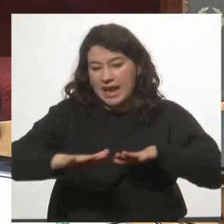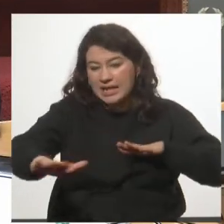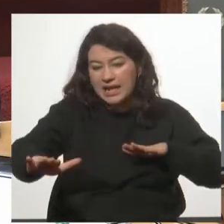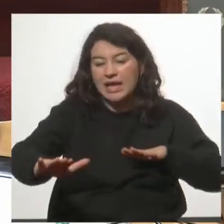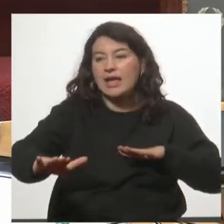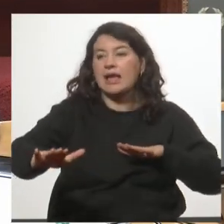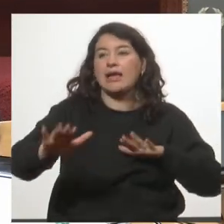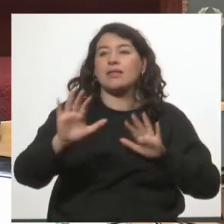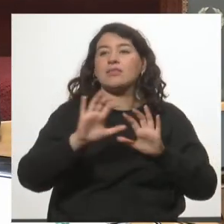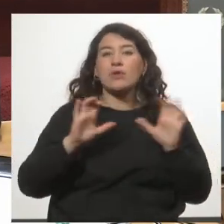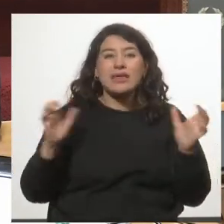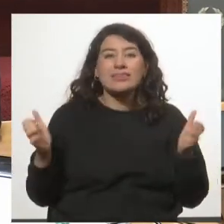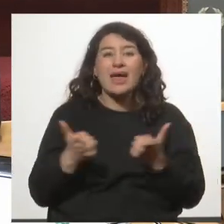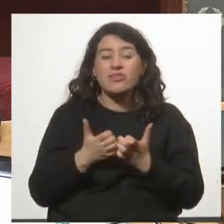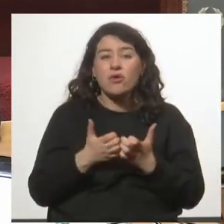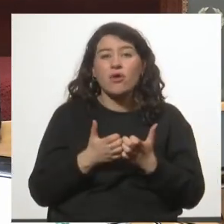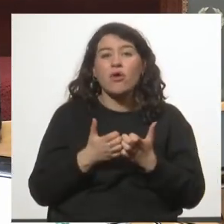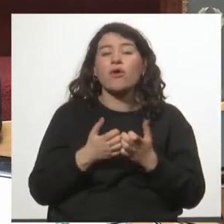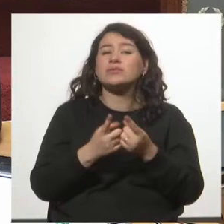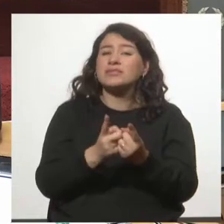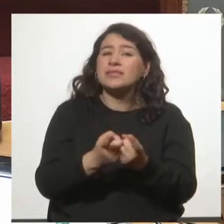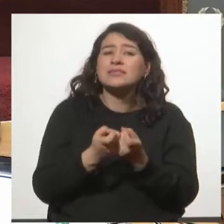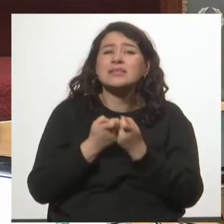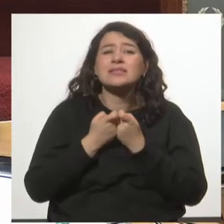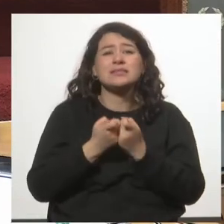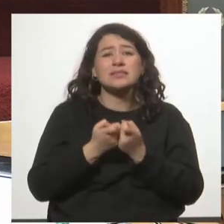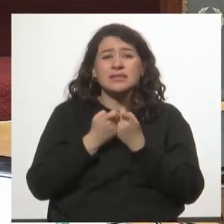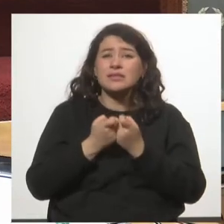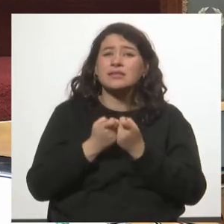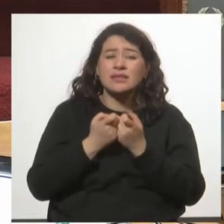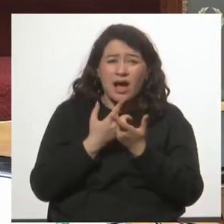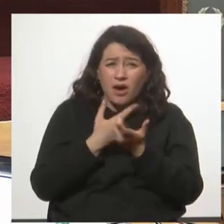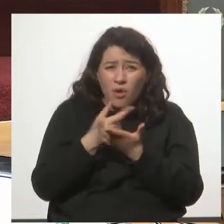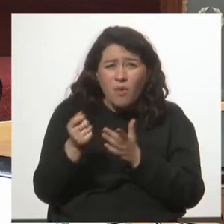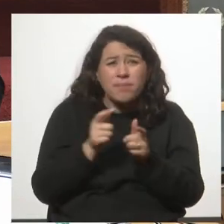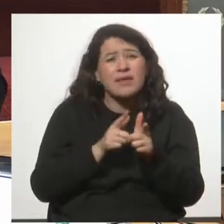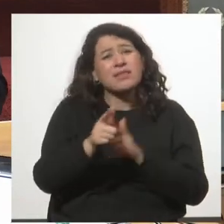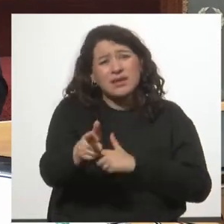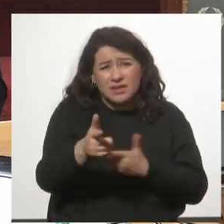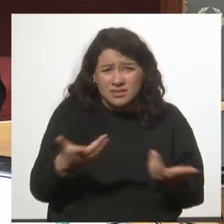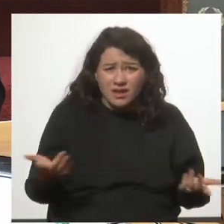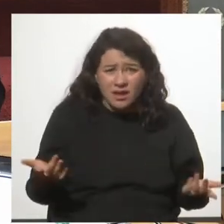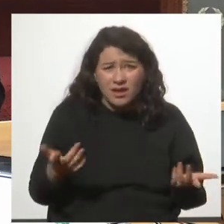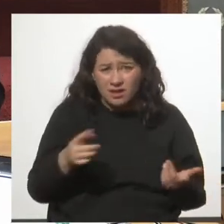estadio es necesario ir a una compra directa